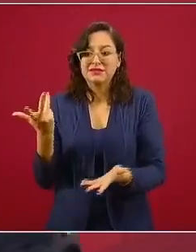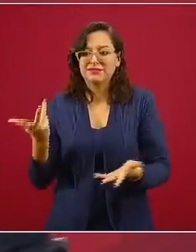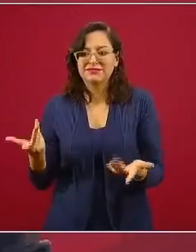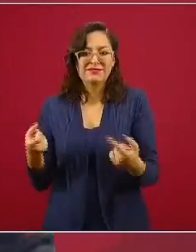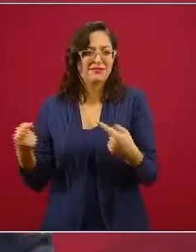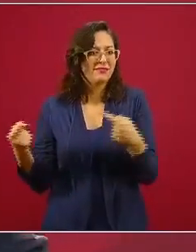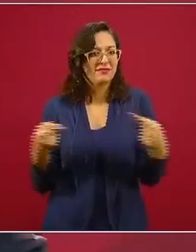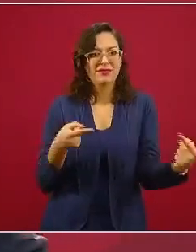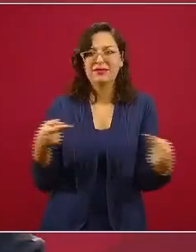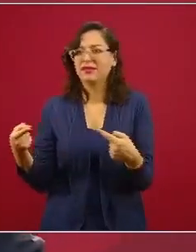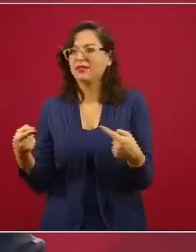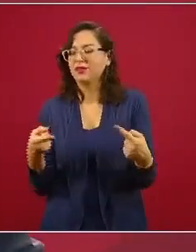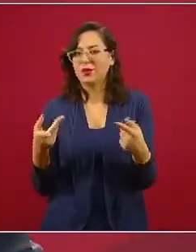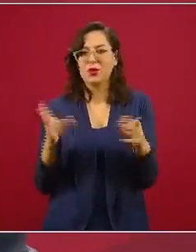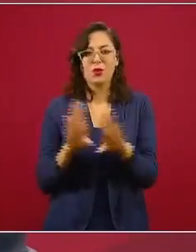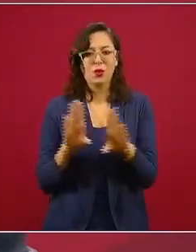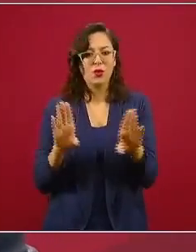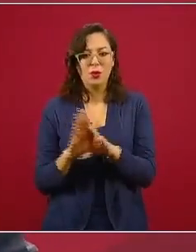diferencias.